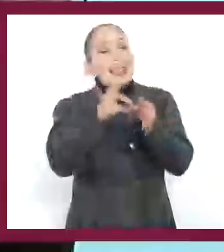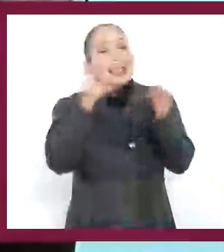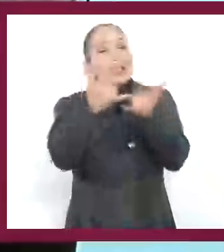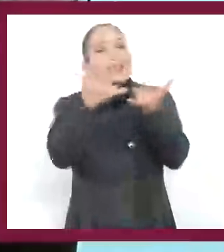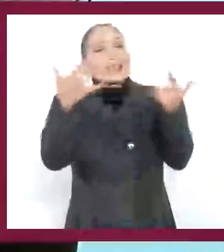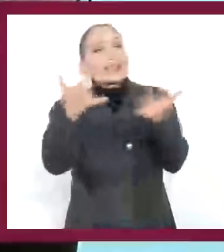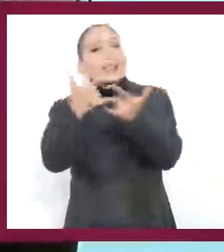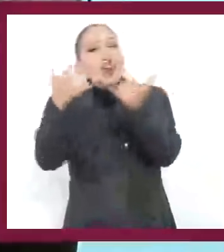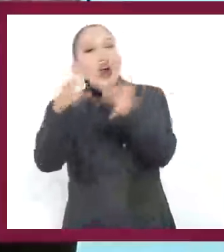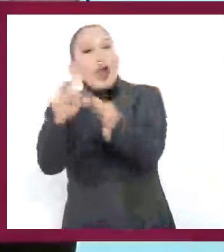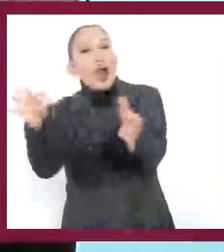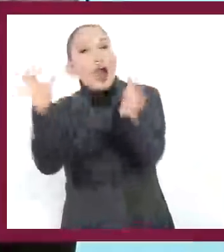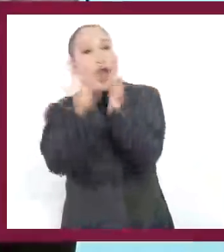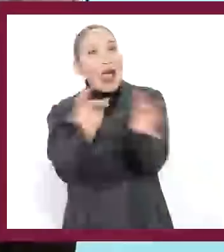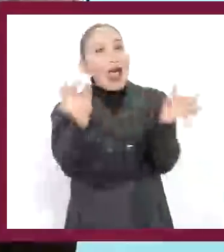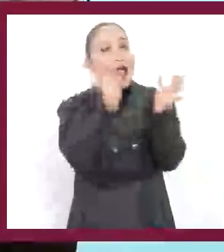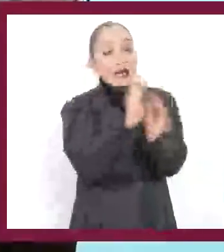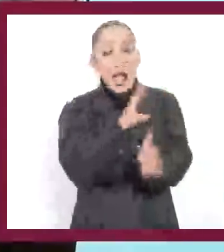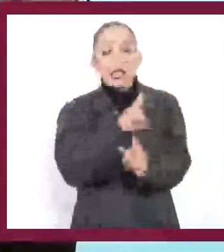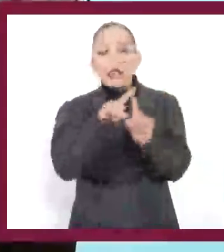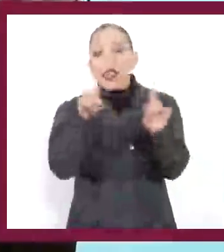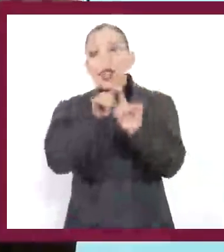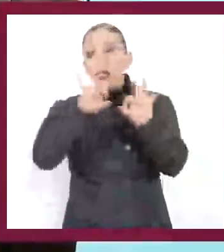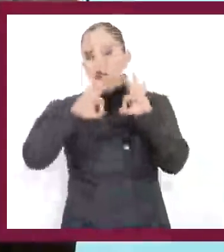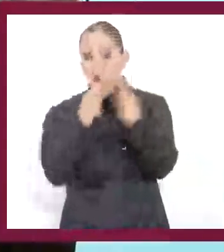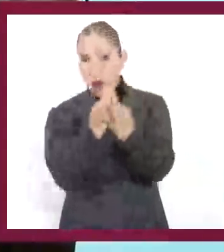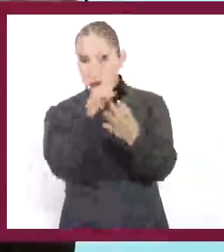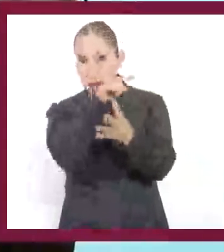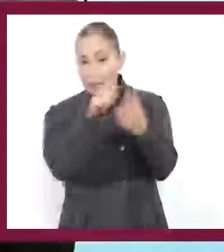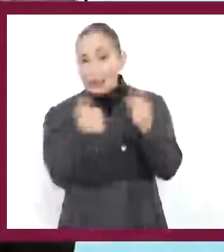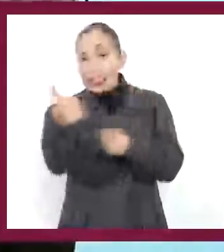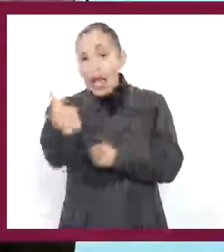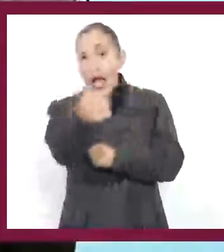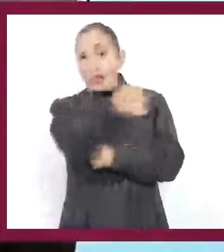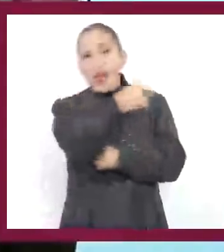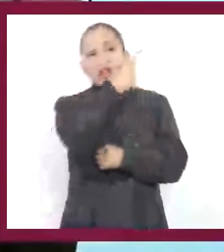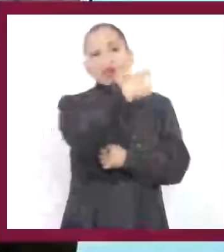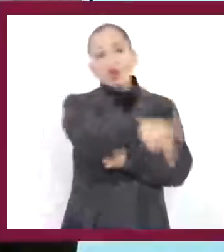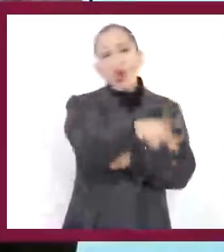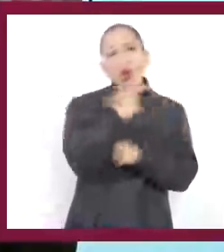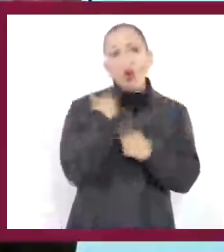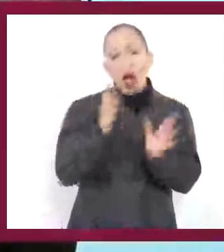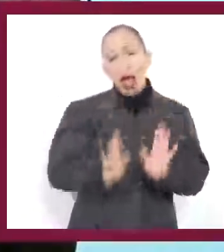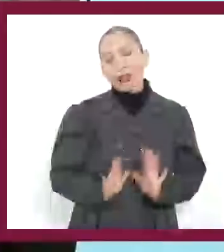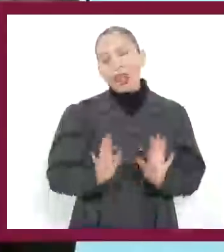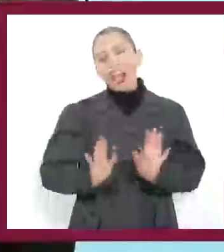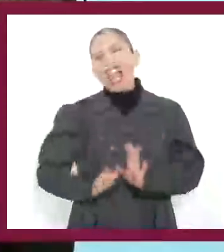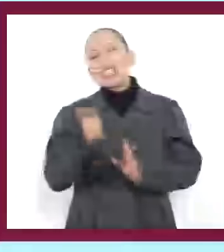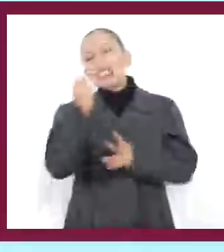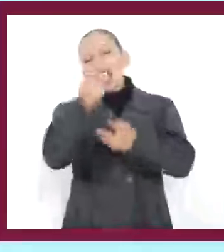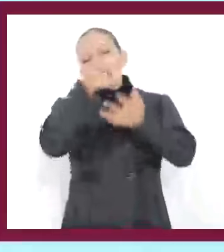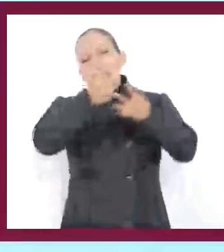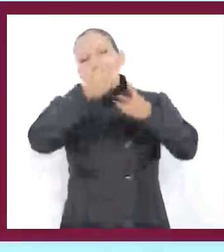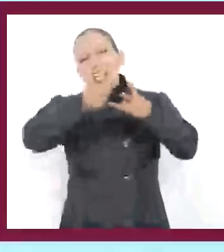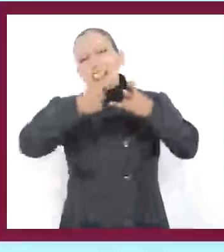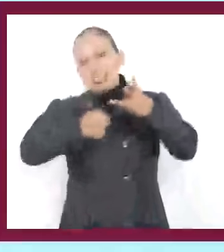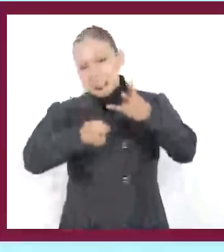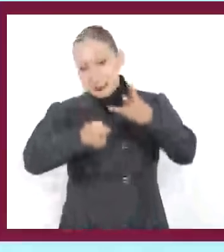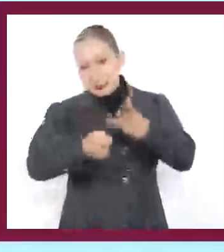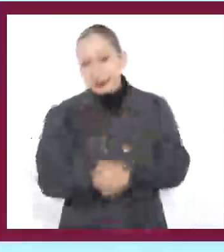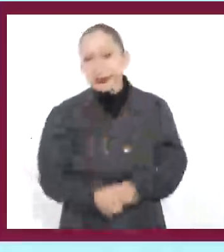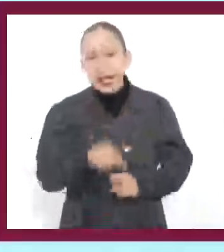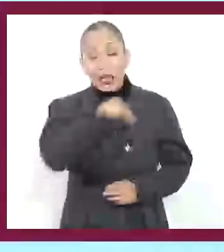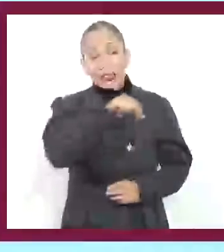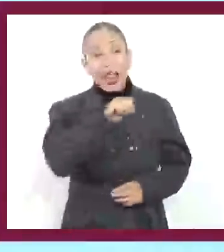Además, existen diferentes tipos de narradores, cada uno con sus propias características. Así es,